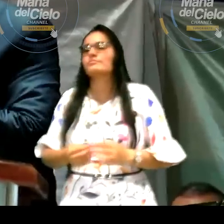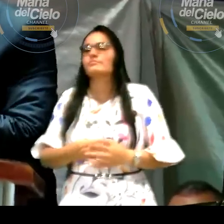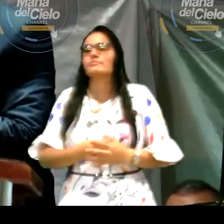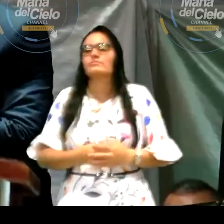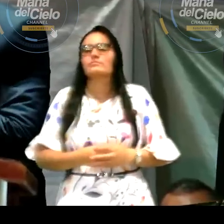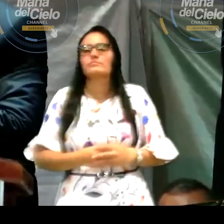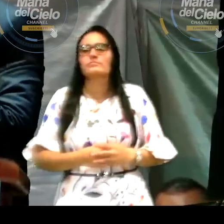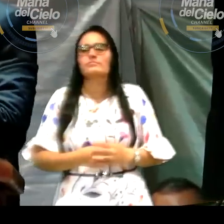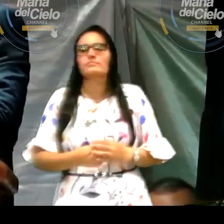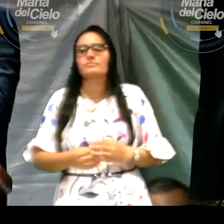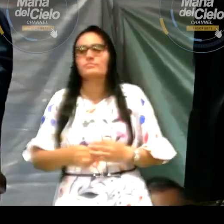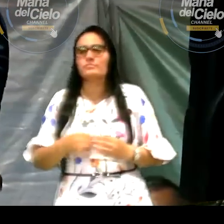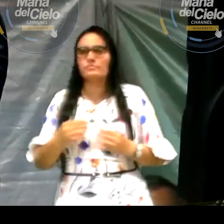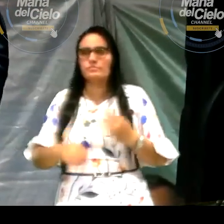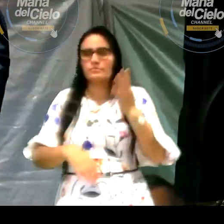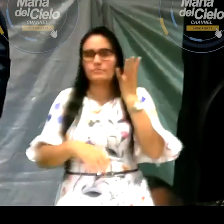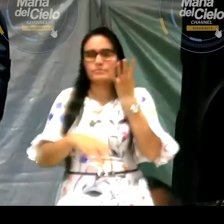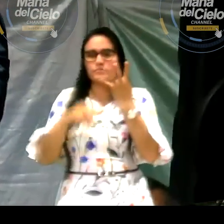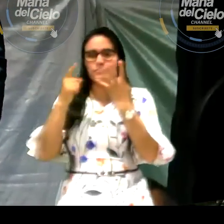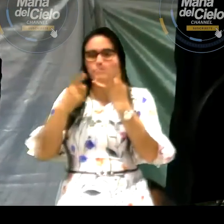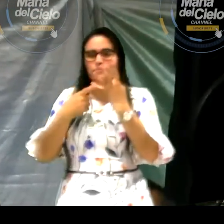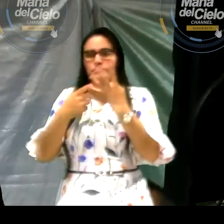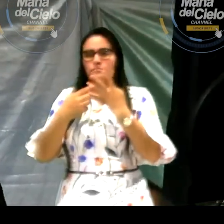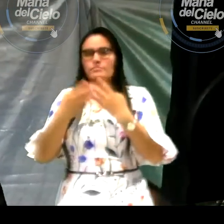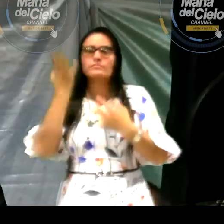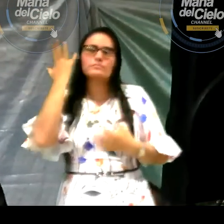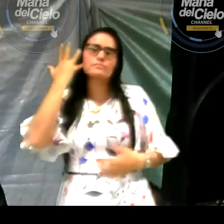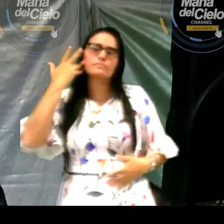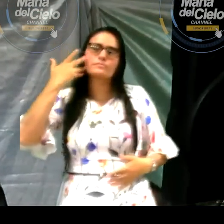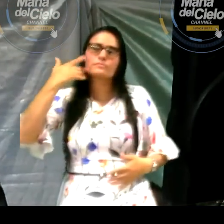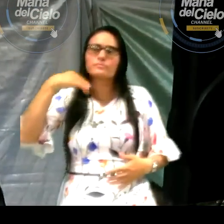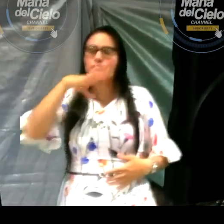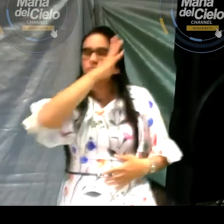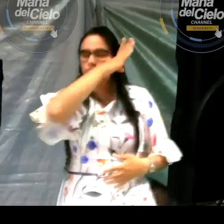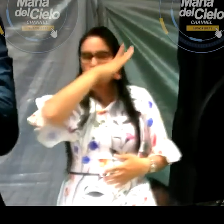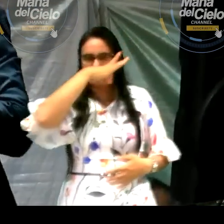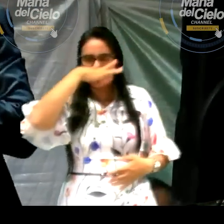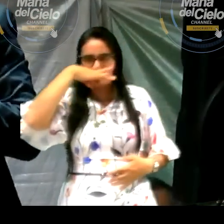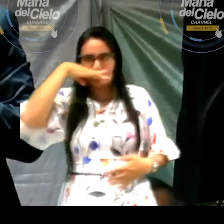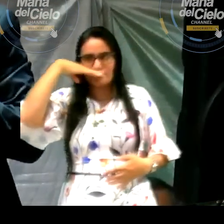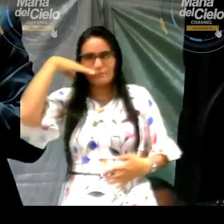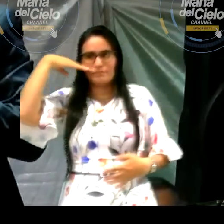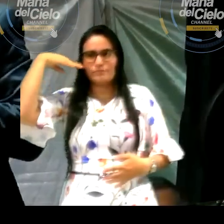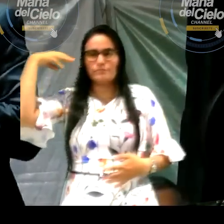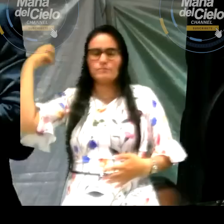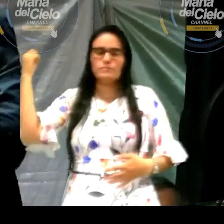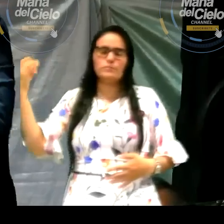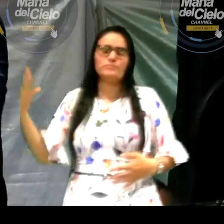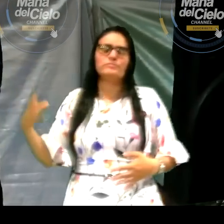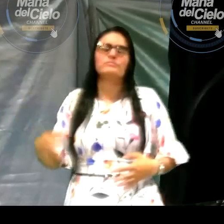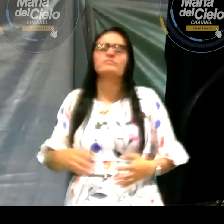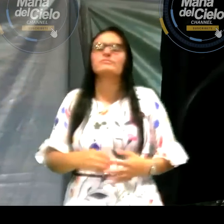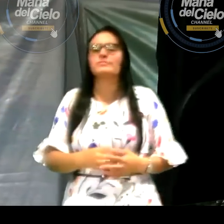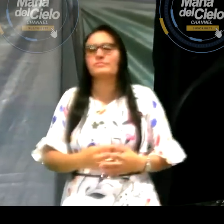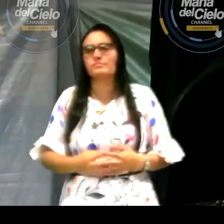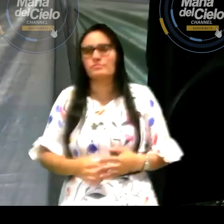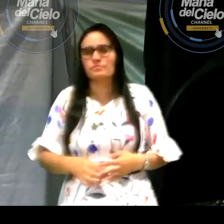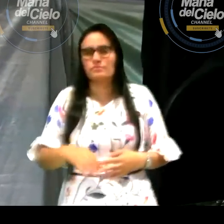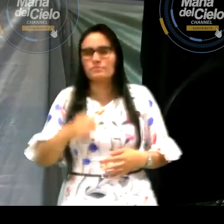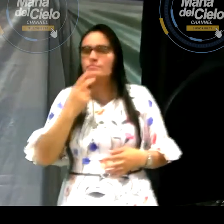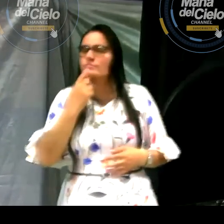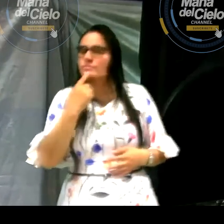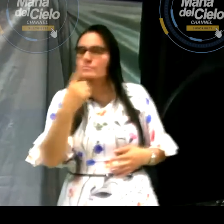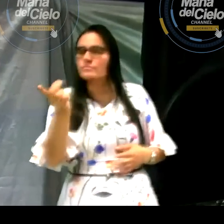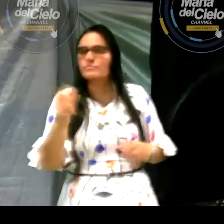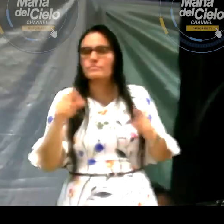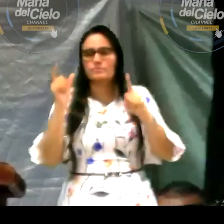Y el de 4 días, el que tenía que estar ya descompuesto, ¿sabe qué dice la Biblia? Que